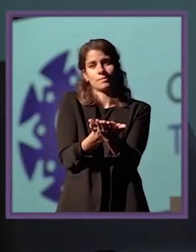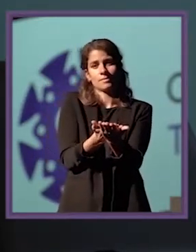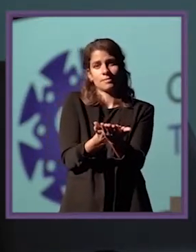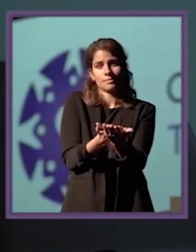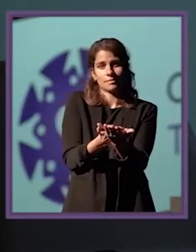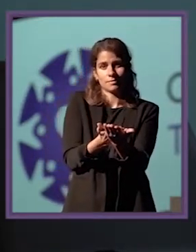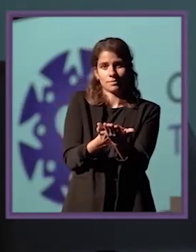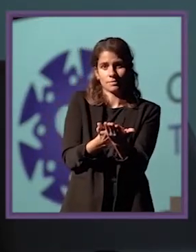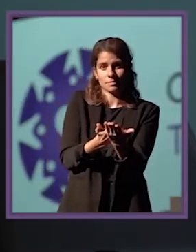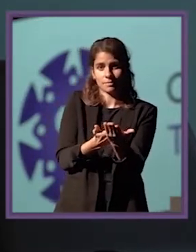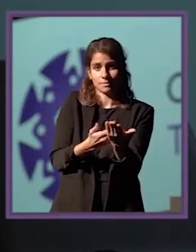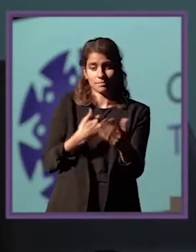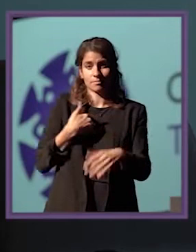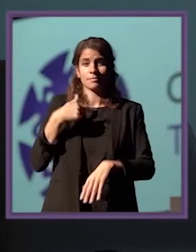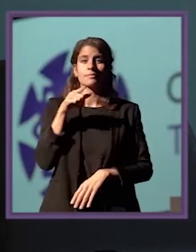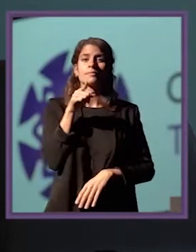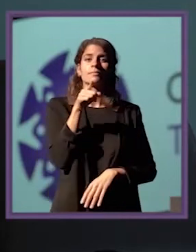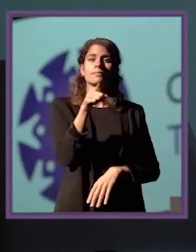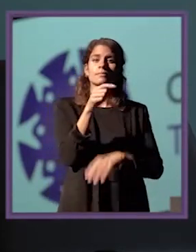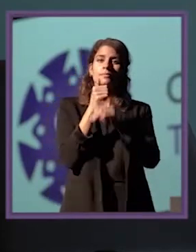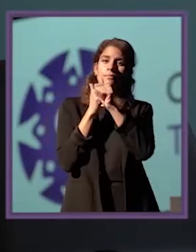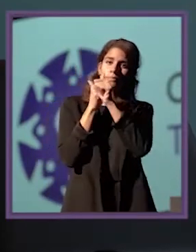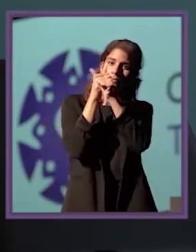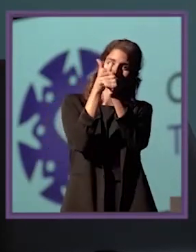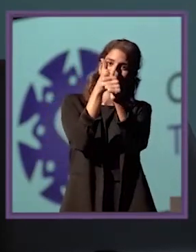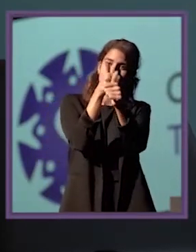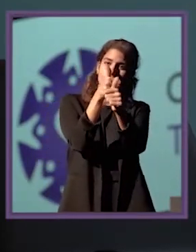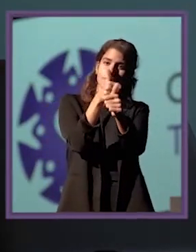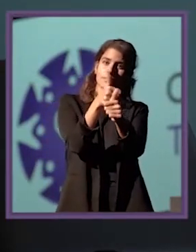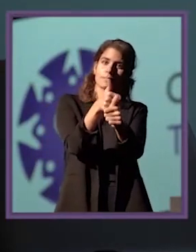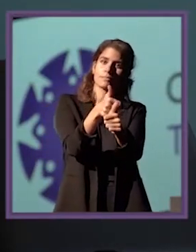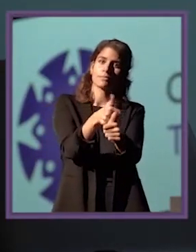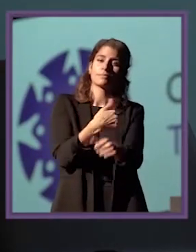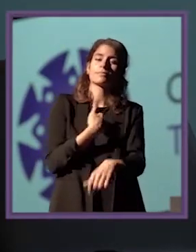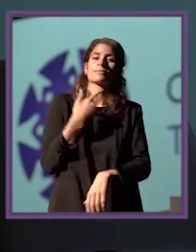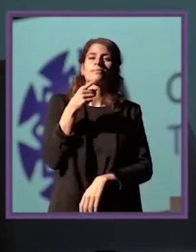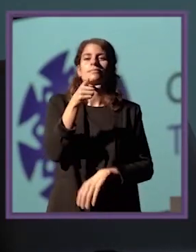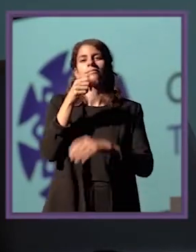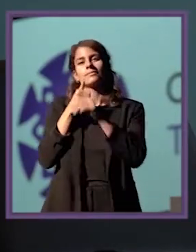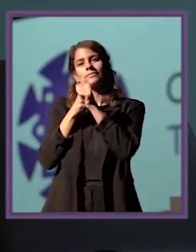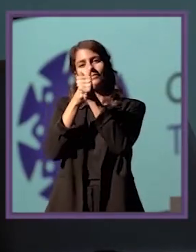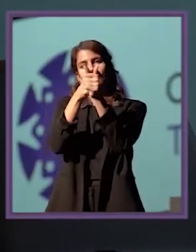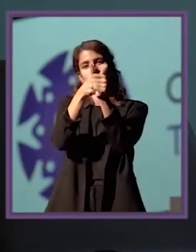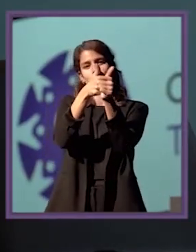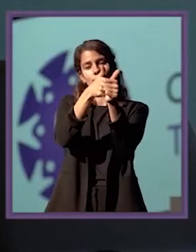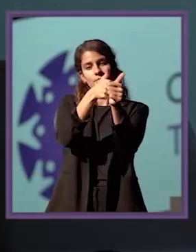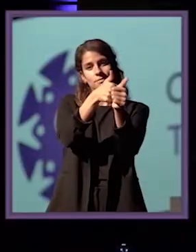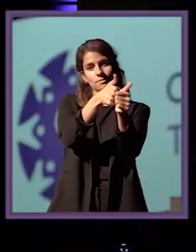Pisaré la tierra que tú pisas, pisaré la tierra que tú pisas.